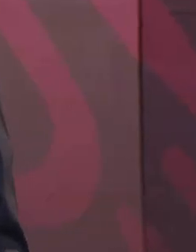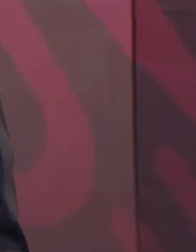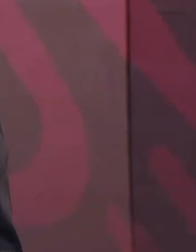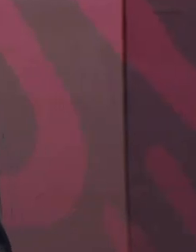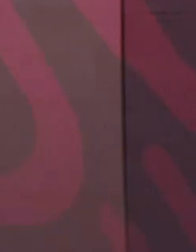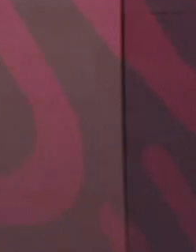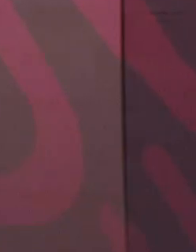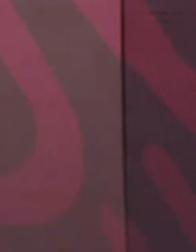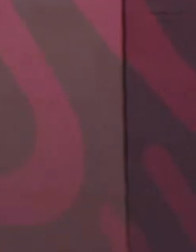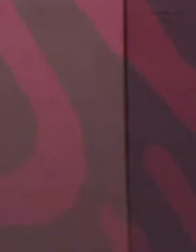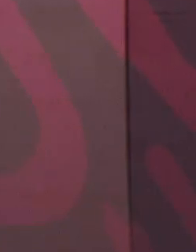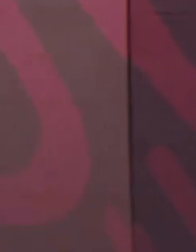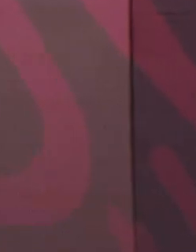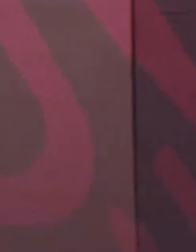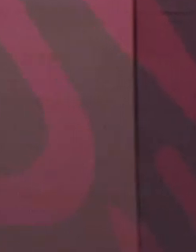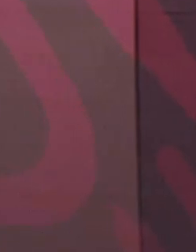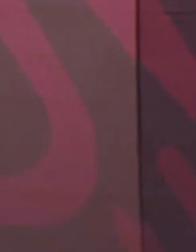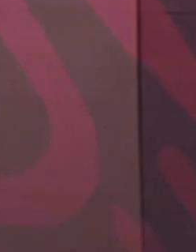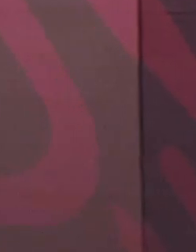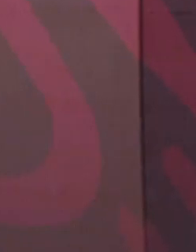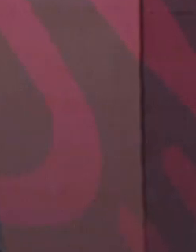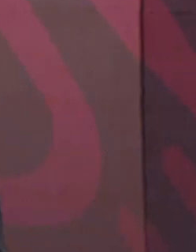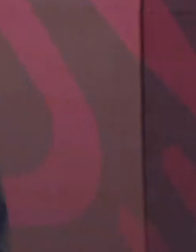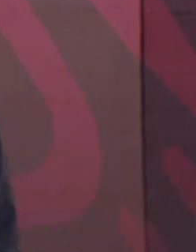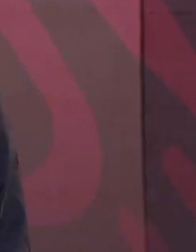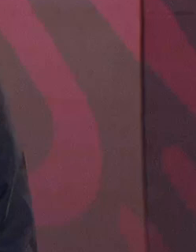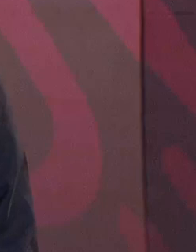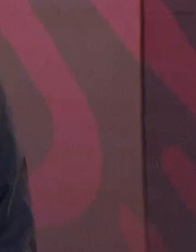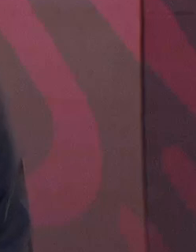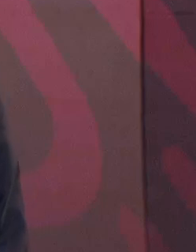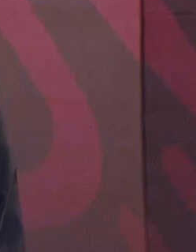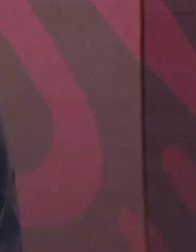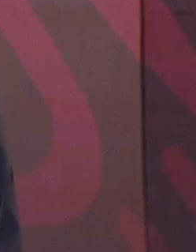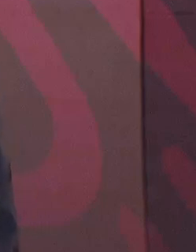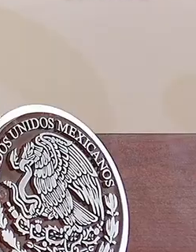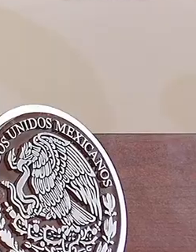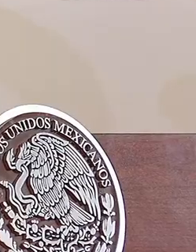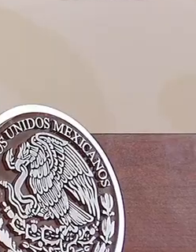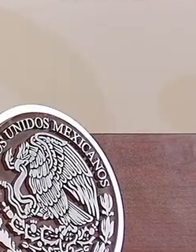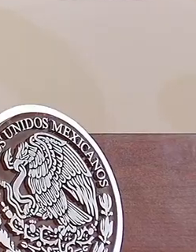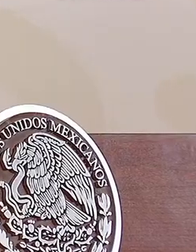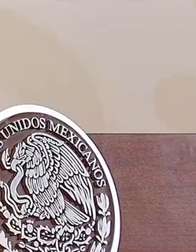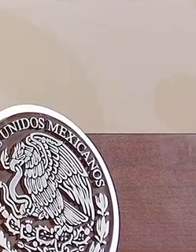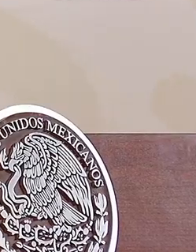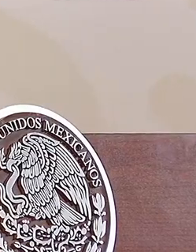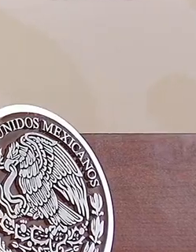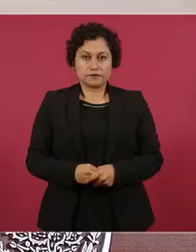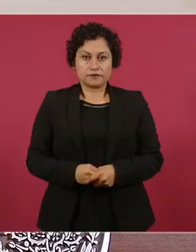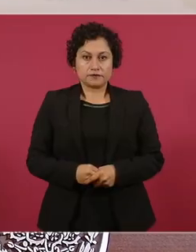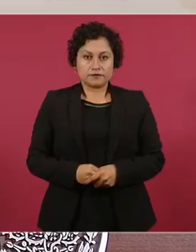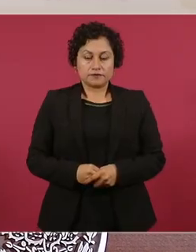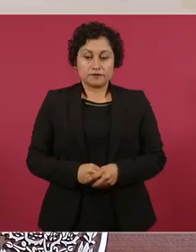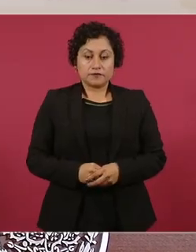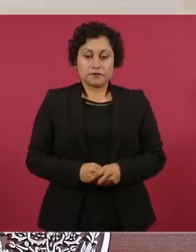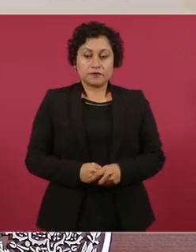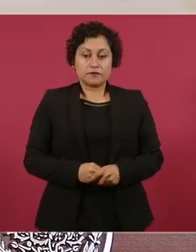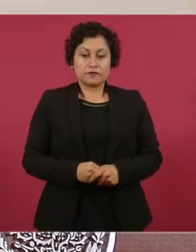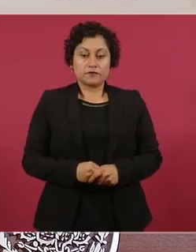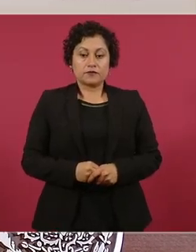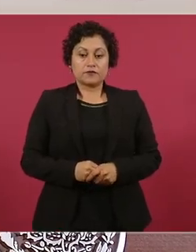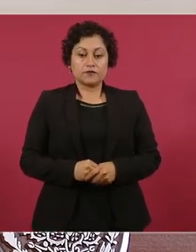en el 19 hice una gila, porque traía yo